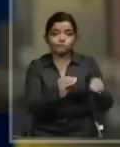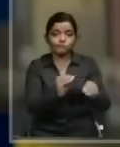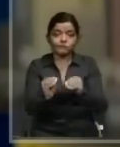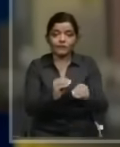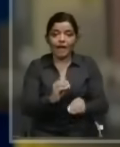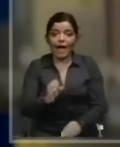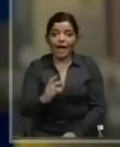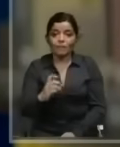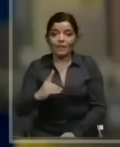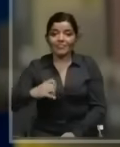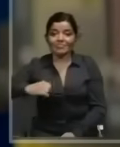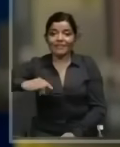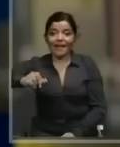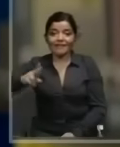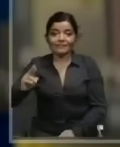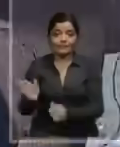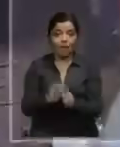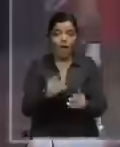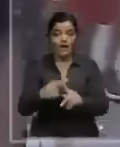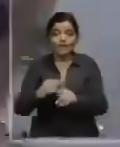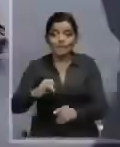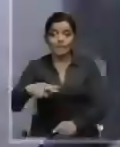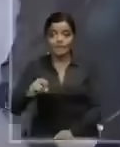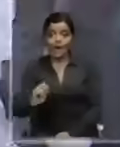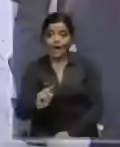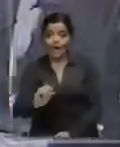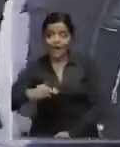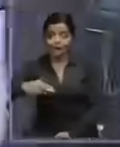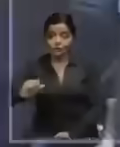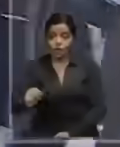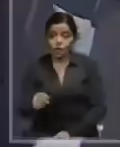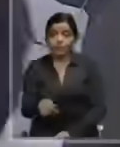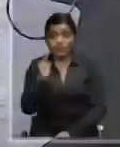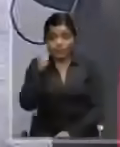Armendáriz y Jimena Chong, que lideran la investigación en su contra.